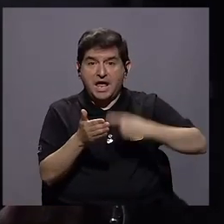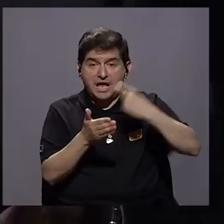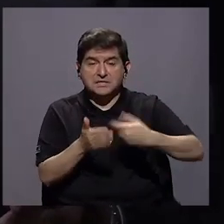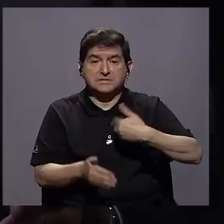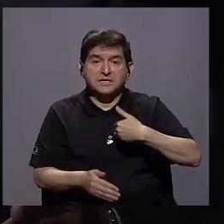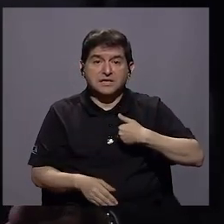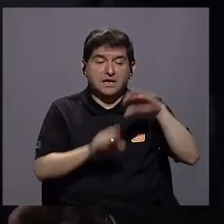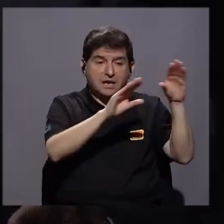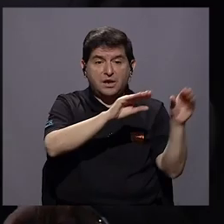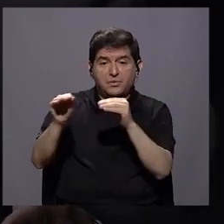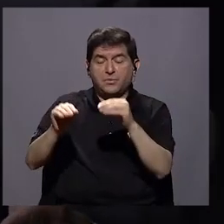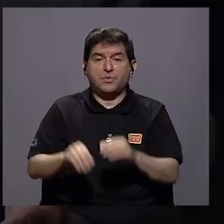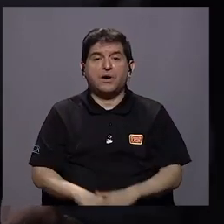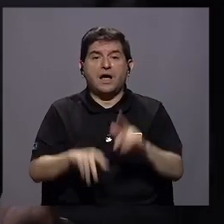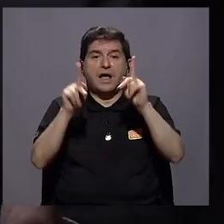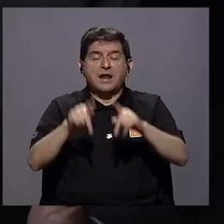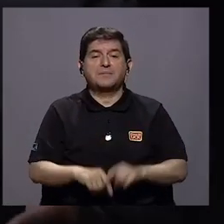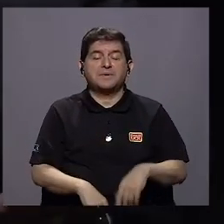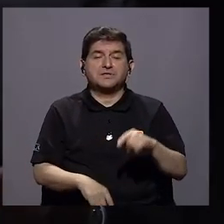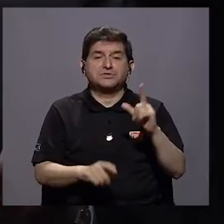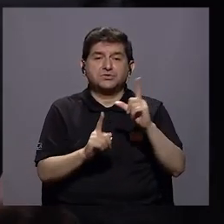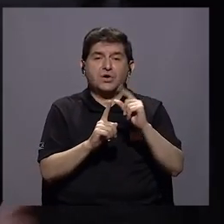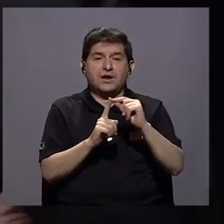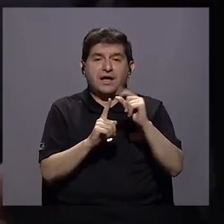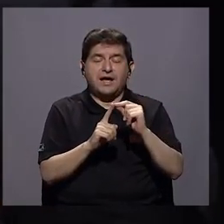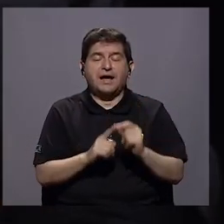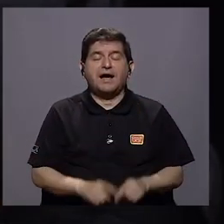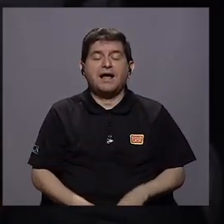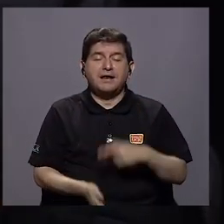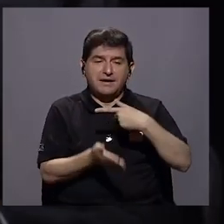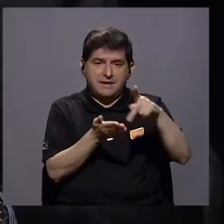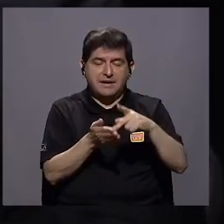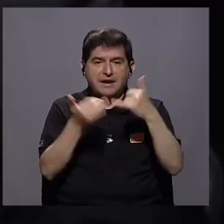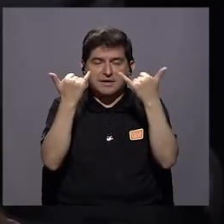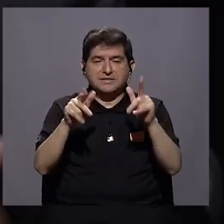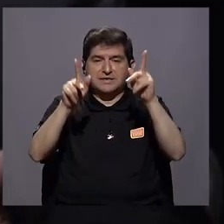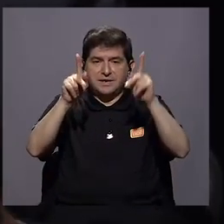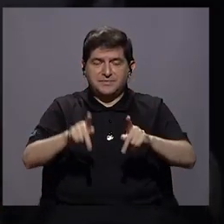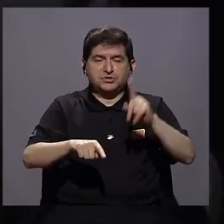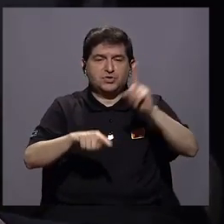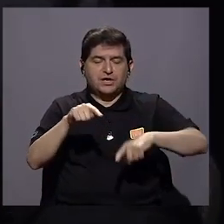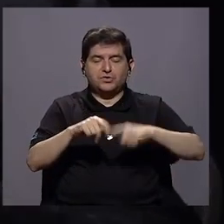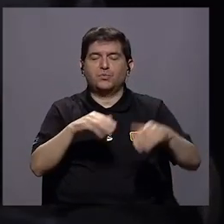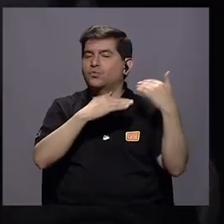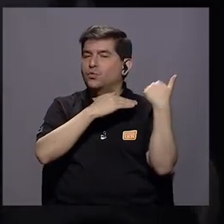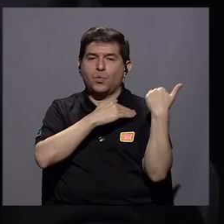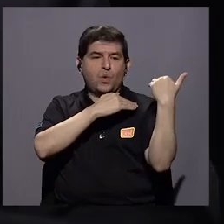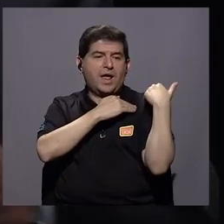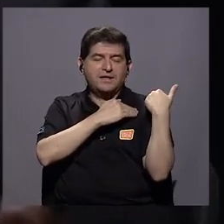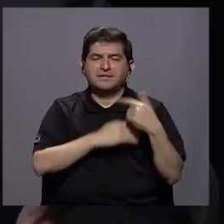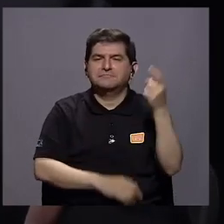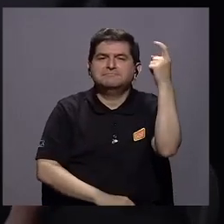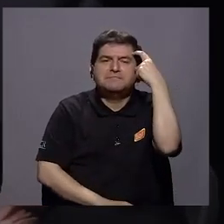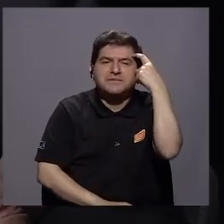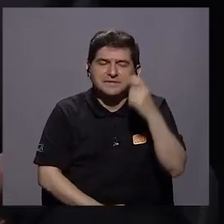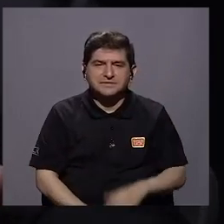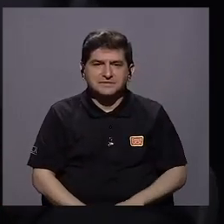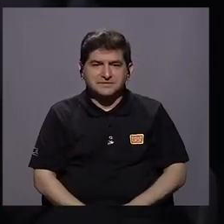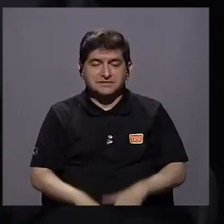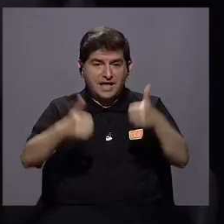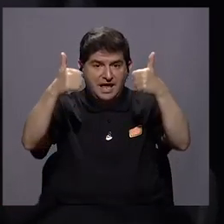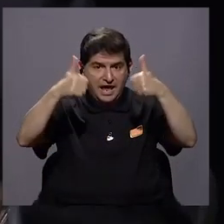va a tener que trasladársele a los inquilinos, porque las familias que viven de los alquileres ya no pueden soportar más. Imagínense que